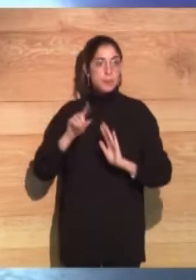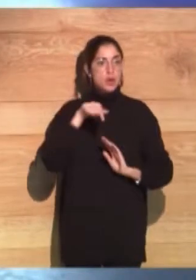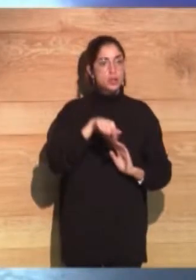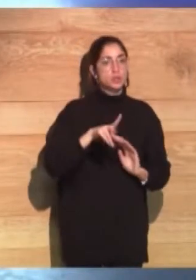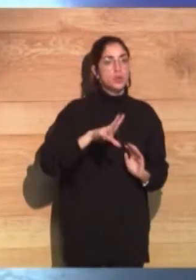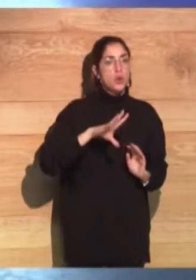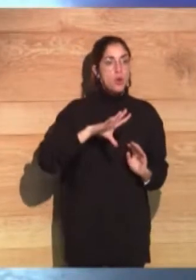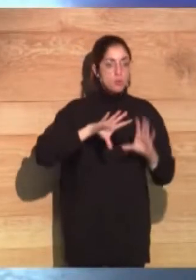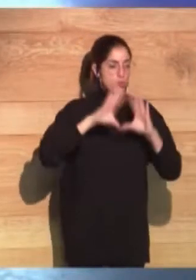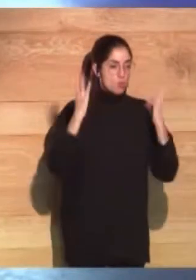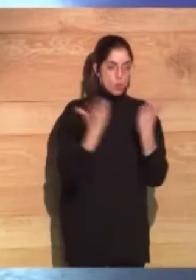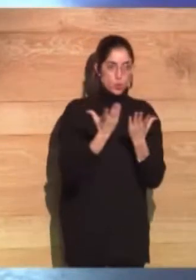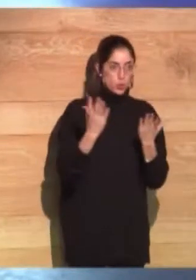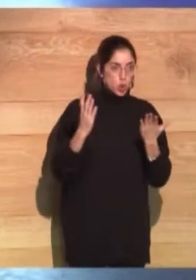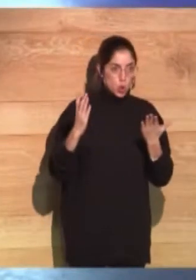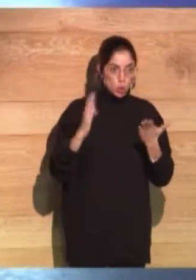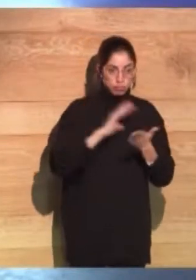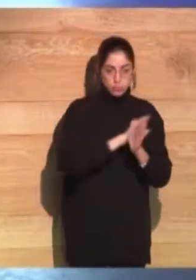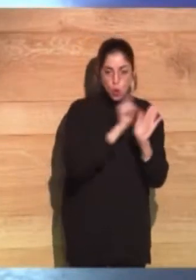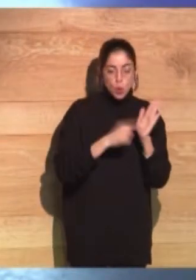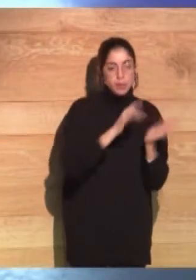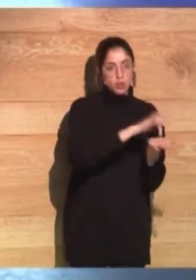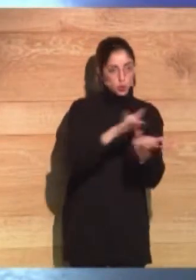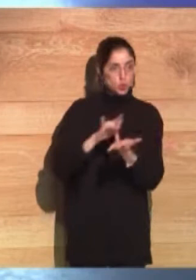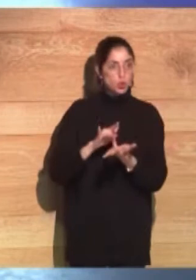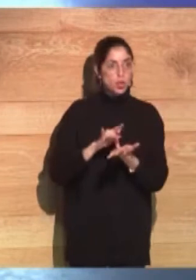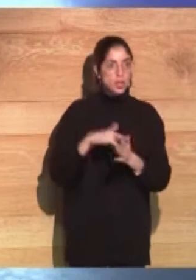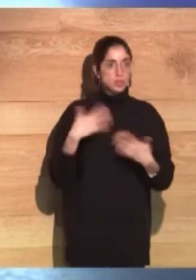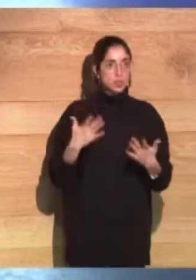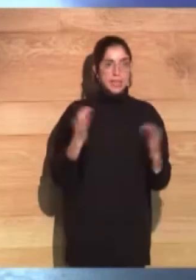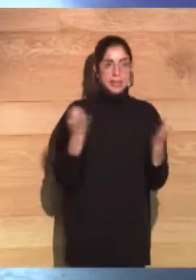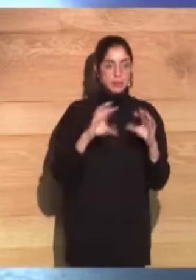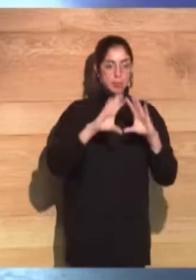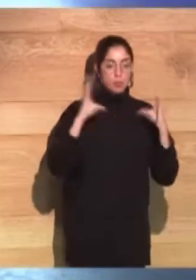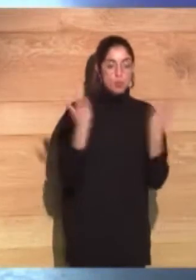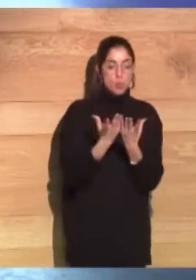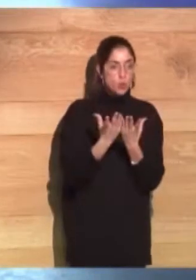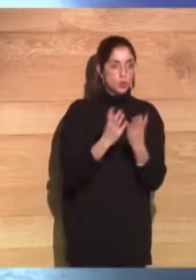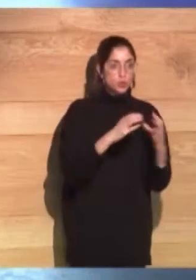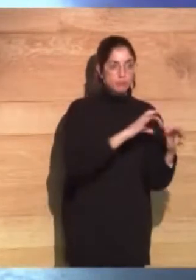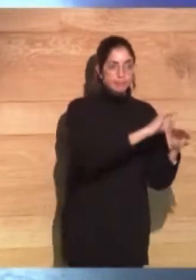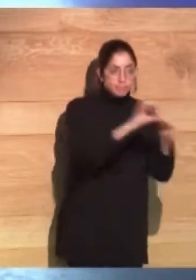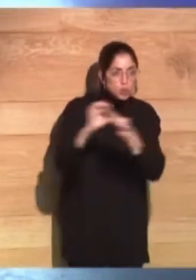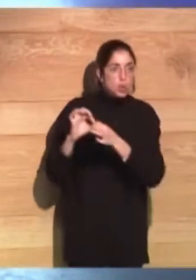en todo el mundo y, por tanto, la acción debe ser global, debe ser colectiva y debe ser una red